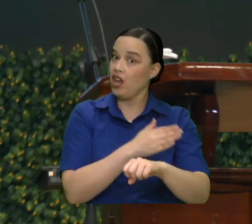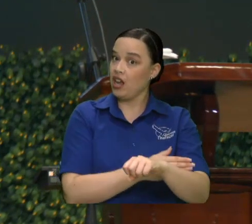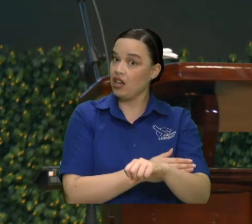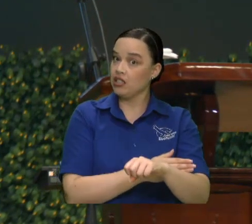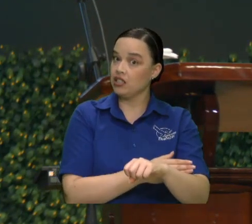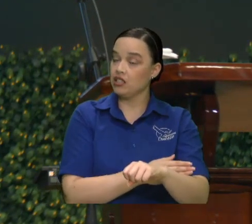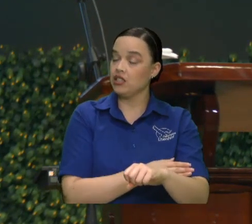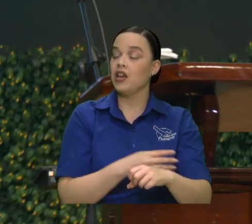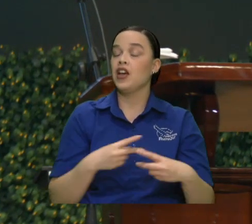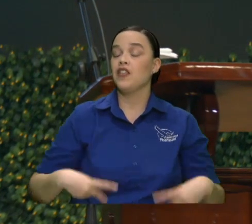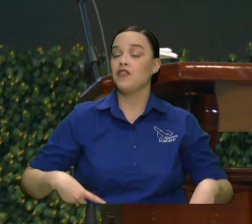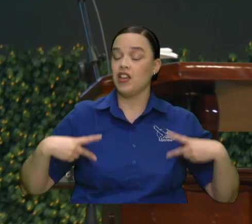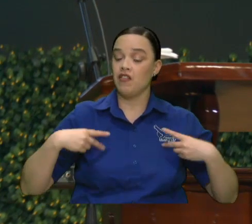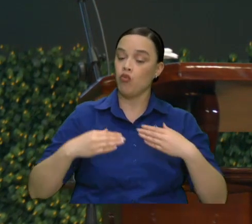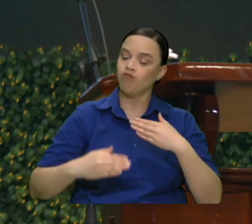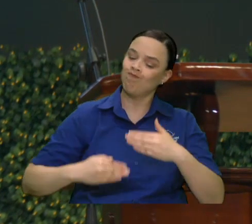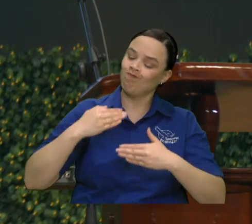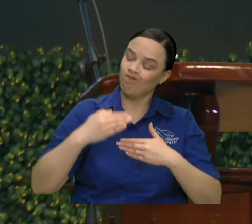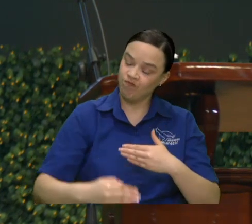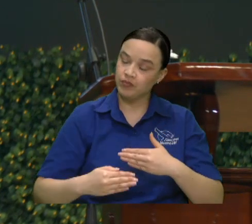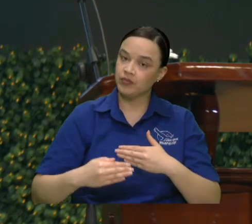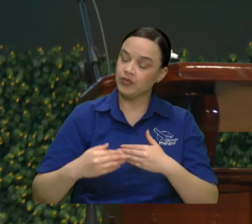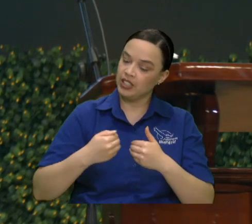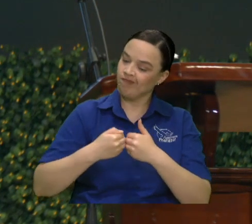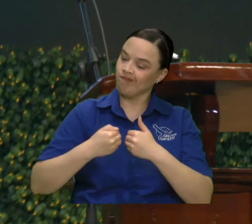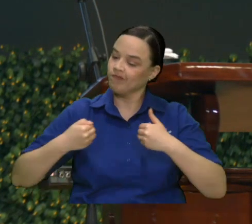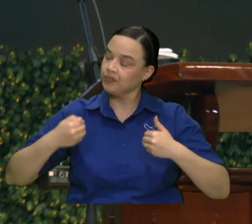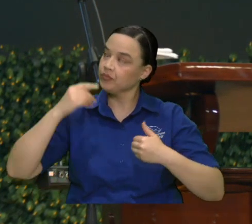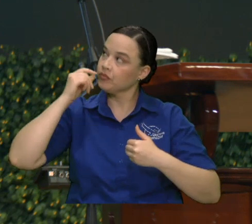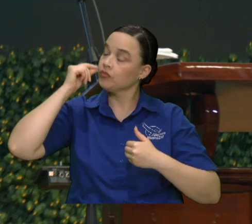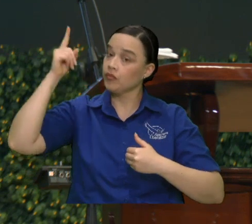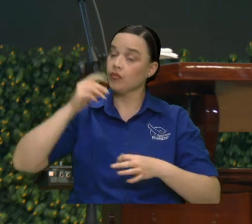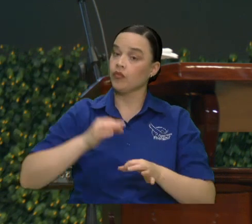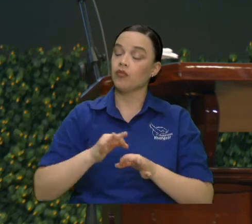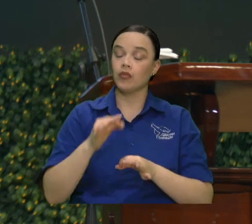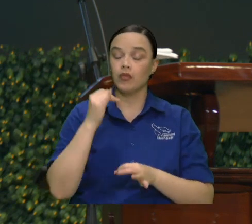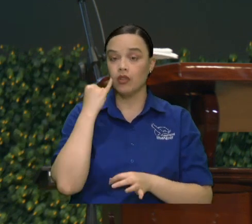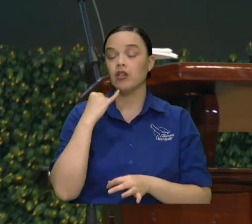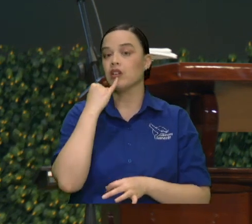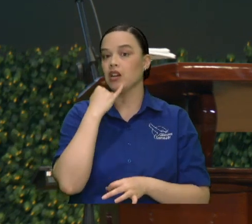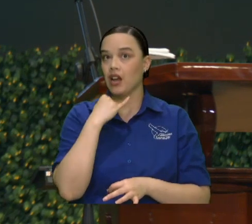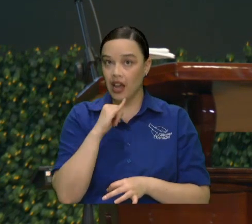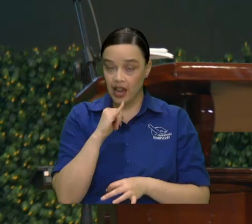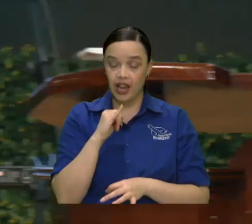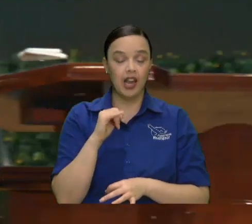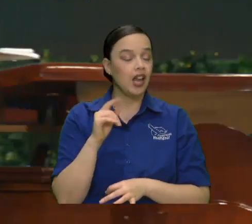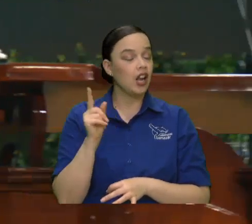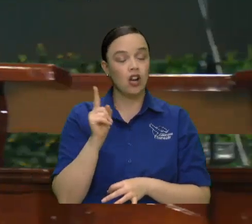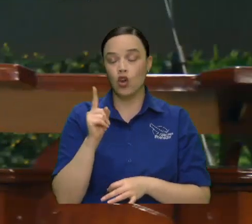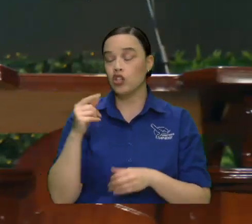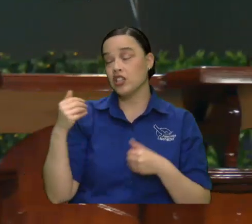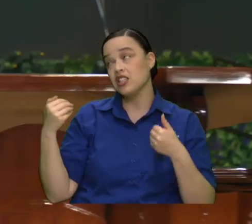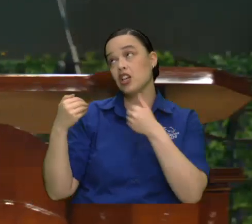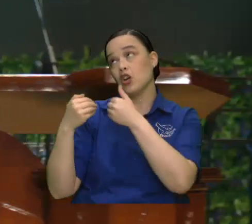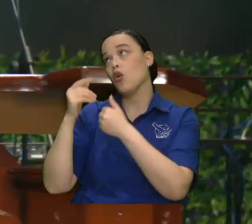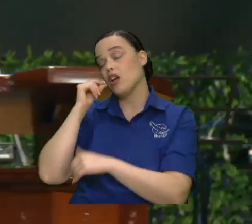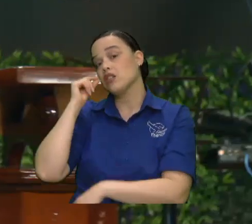alejado del señor lo peor de esto es que el pueblo de israel en lugar de acercarse al señor y decir ok